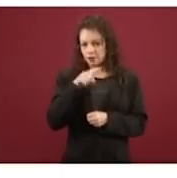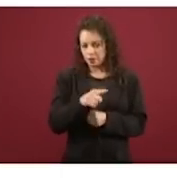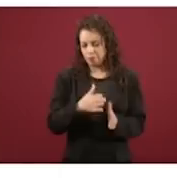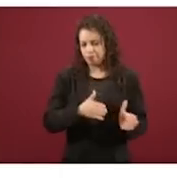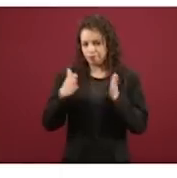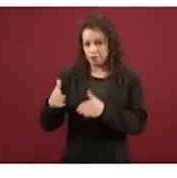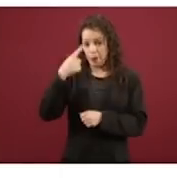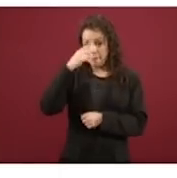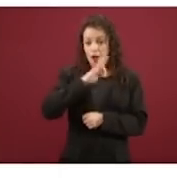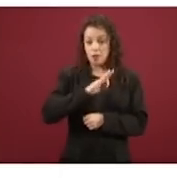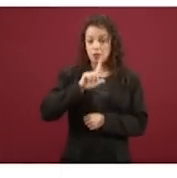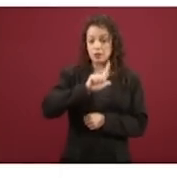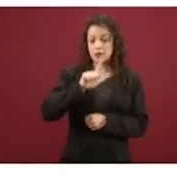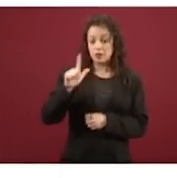los